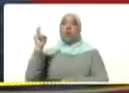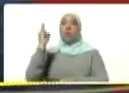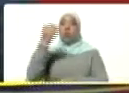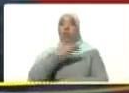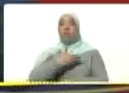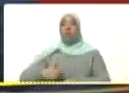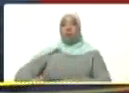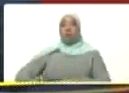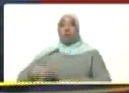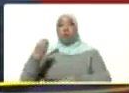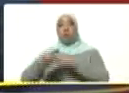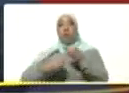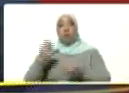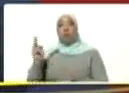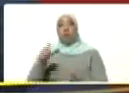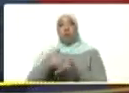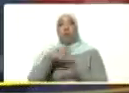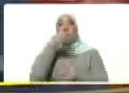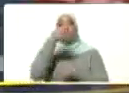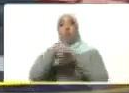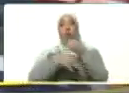Bolivia, a hacer uso de la palabra.